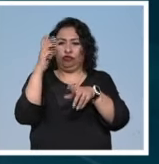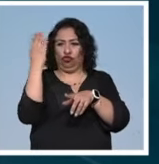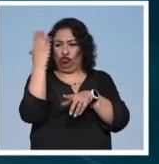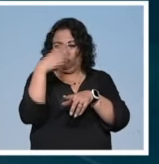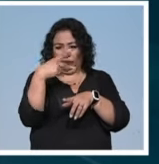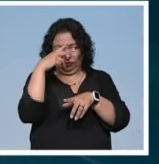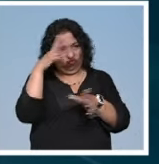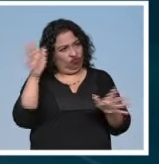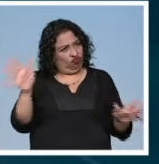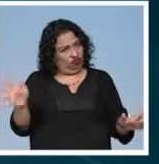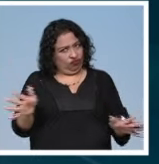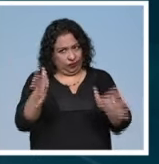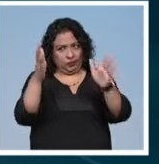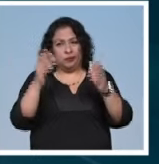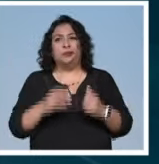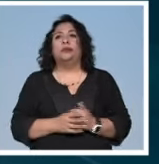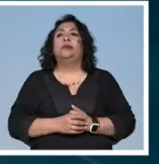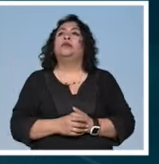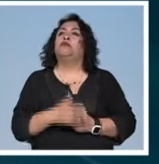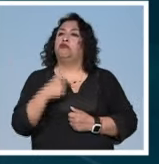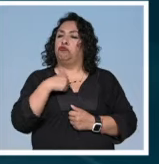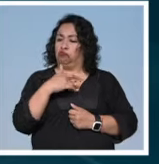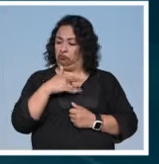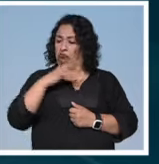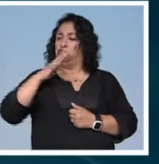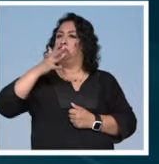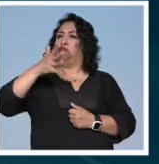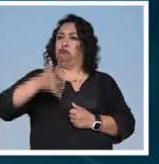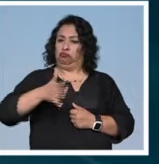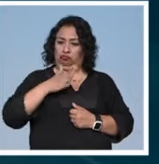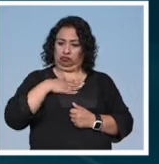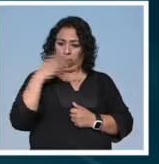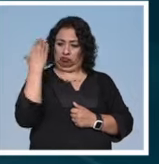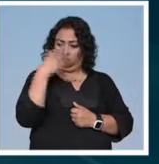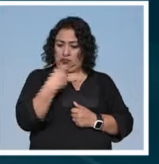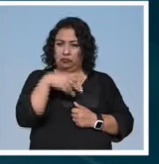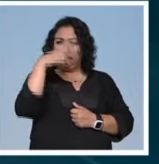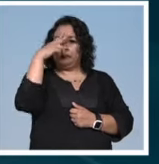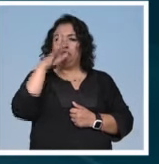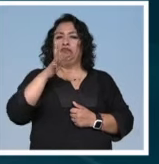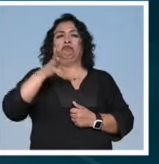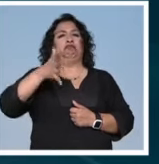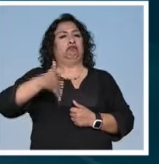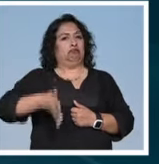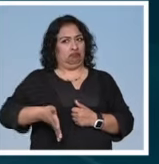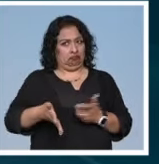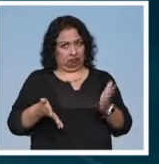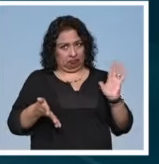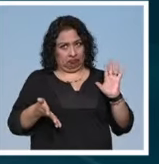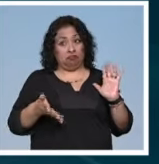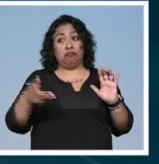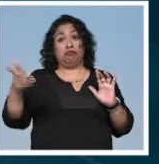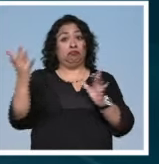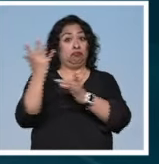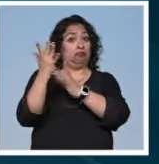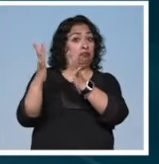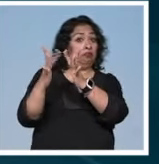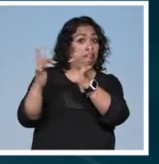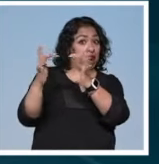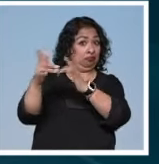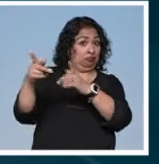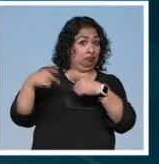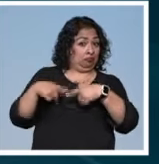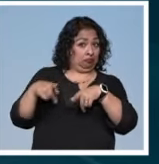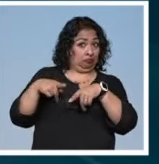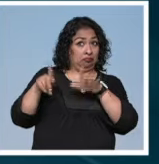fotografía mexicana. Yo me siento orgulloso de ser fotógrafo mexicano porque dicen los franceses